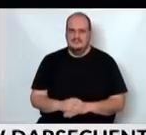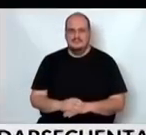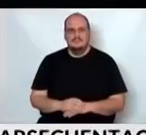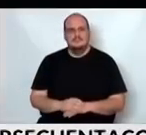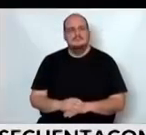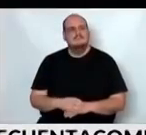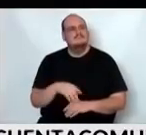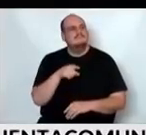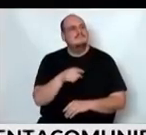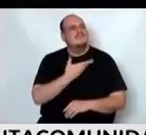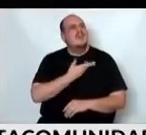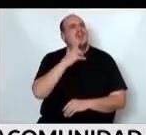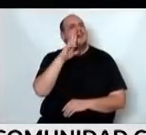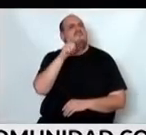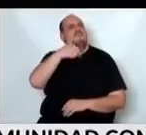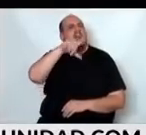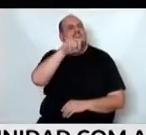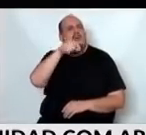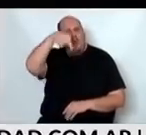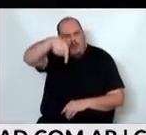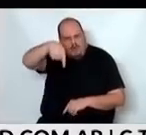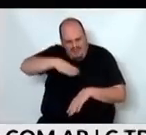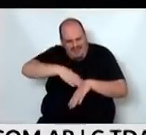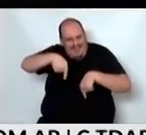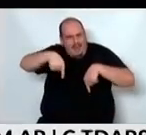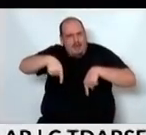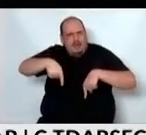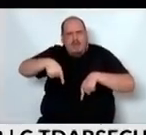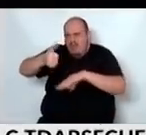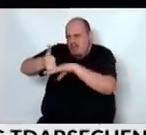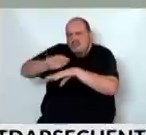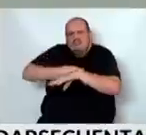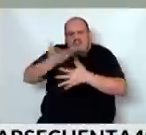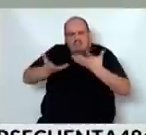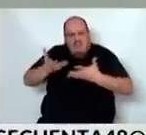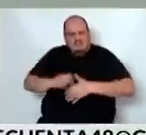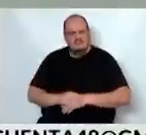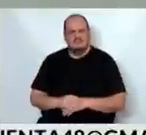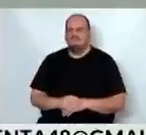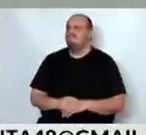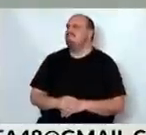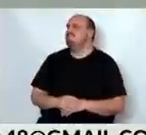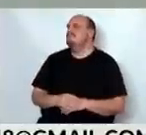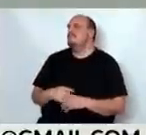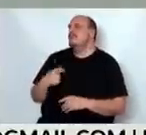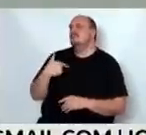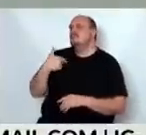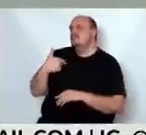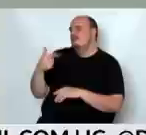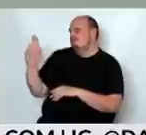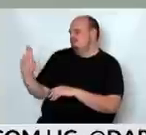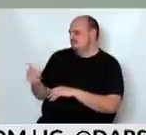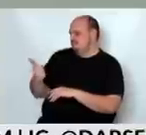¿Dónde sentís que está Franco hoy? Y cuando digo hoy, es sí, ya ahora. Ahora. No, para mí, yo suelto.